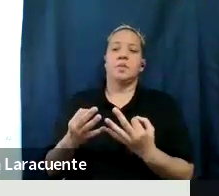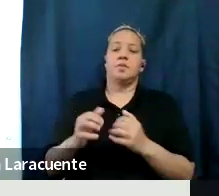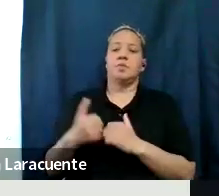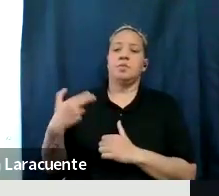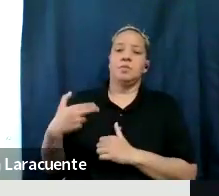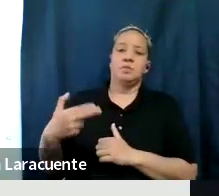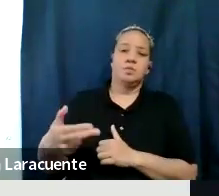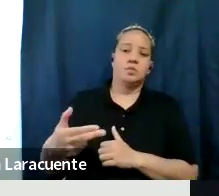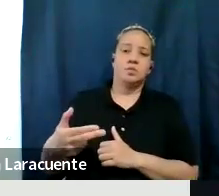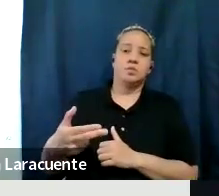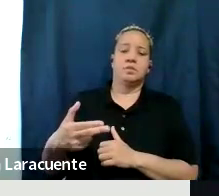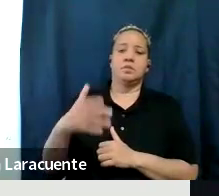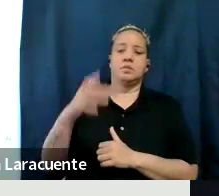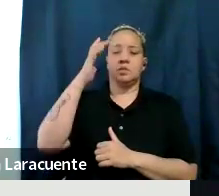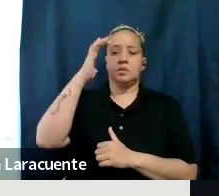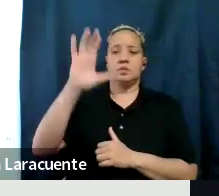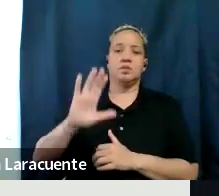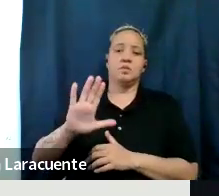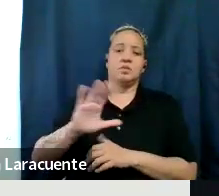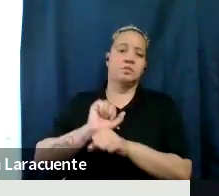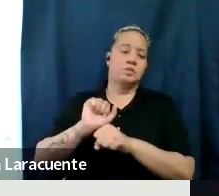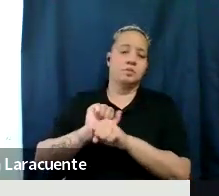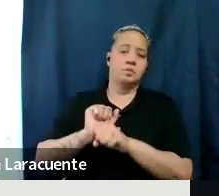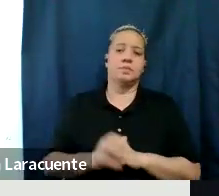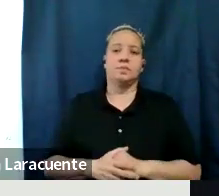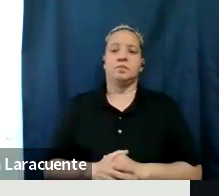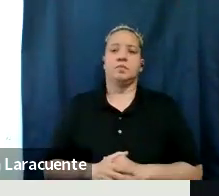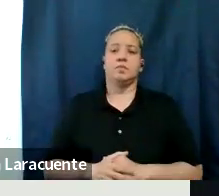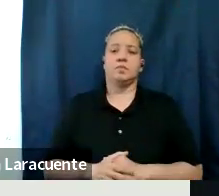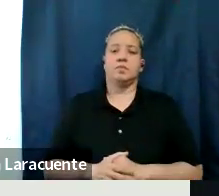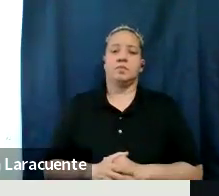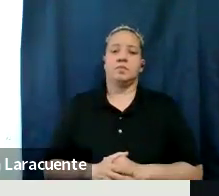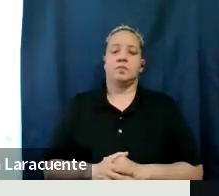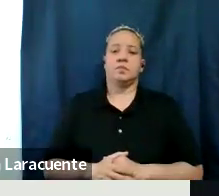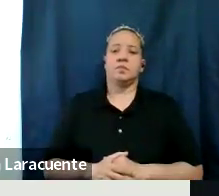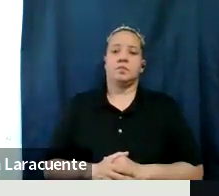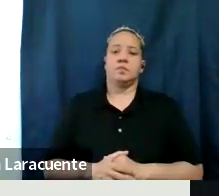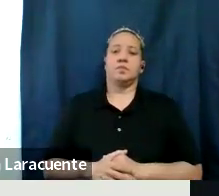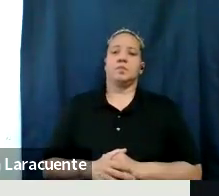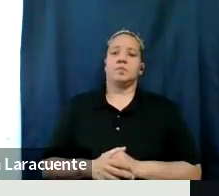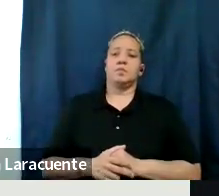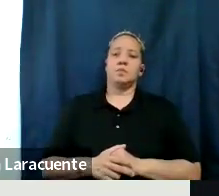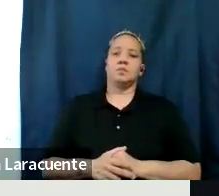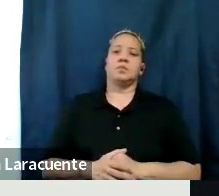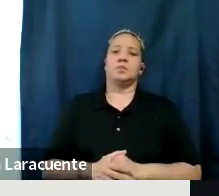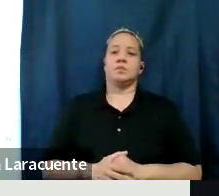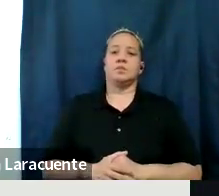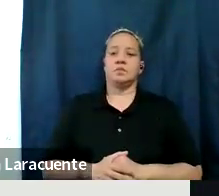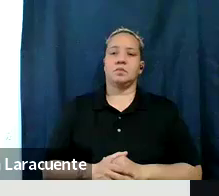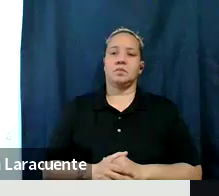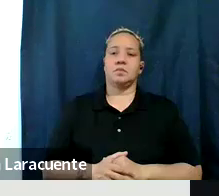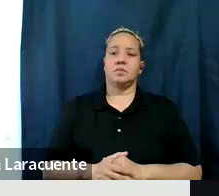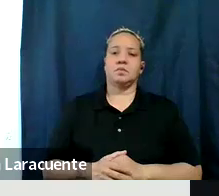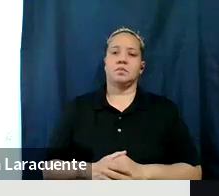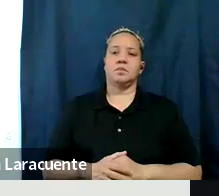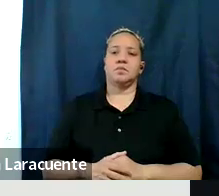heredero intelectual de su obra. Pero claro, si tú no posees la obra